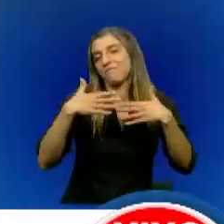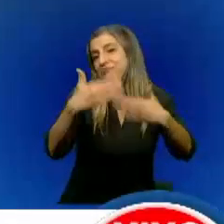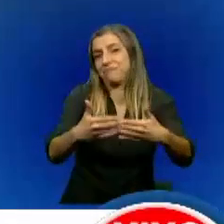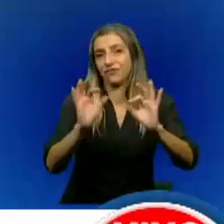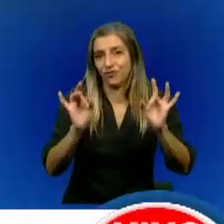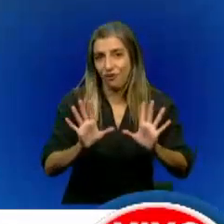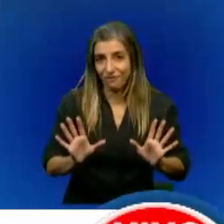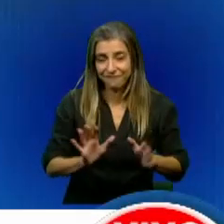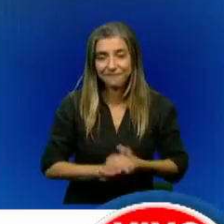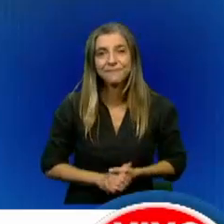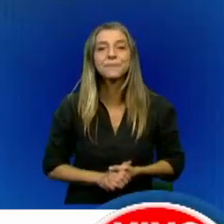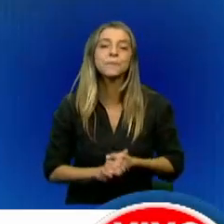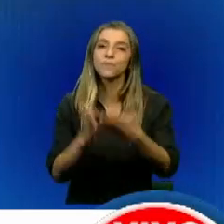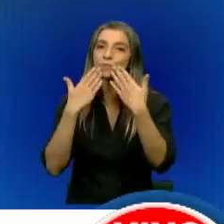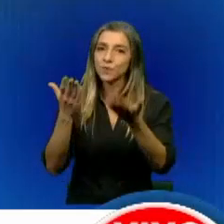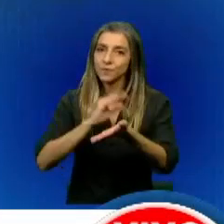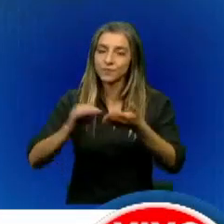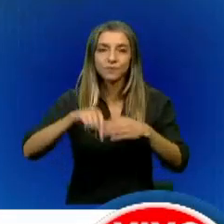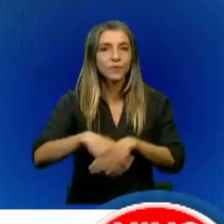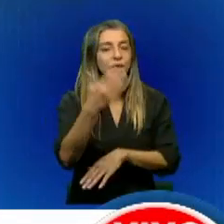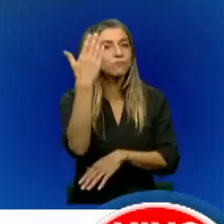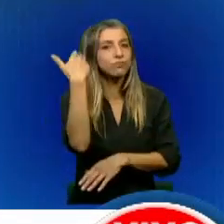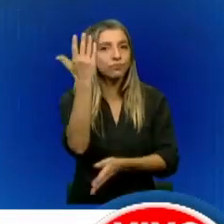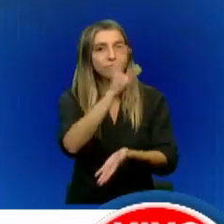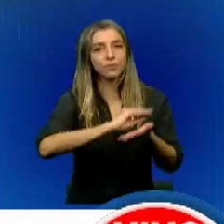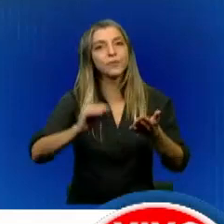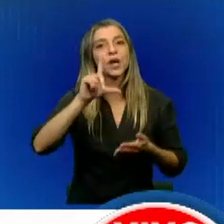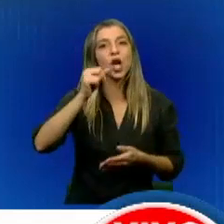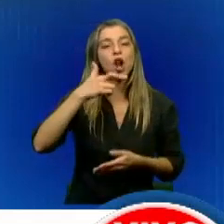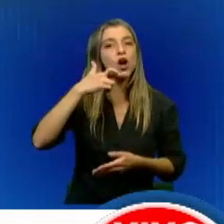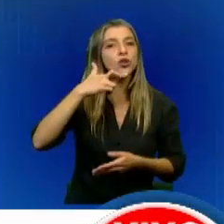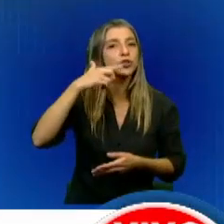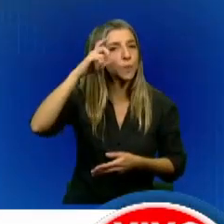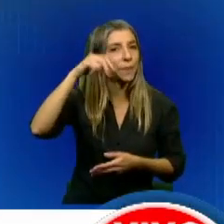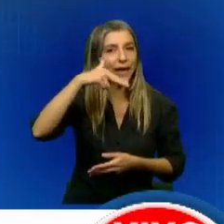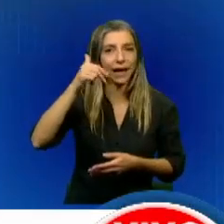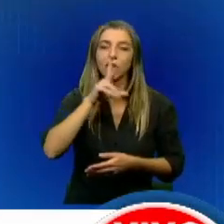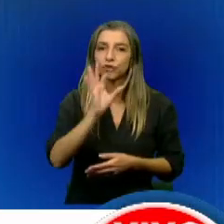En uso de la palabra, la diputada Silvia Gabriela Los Penato.